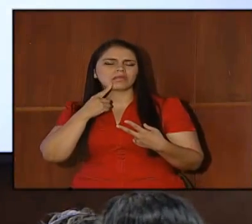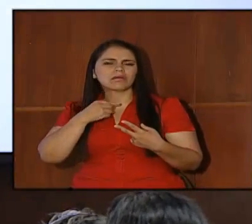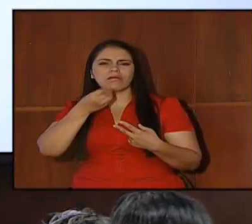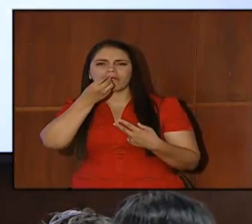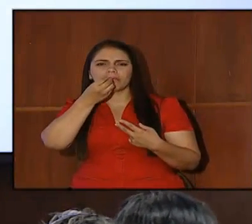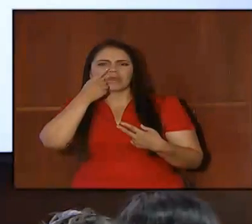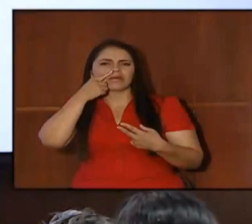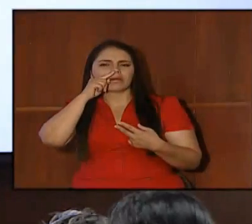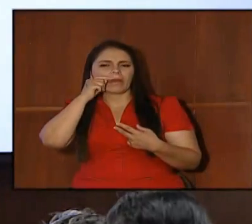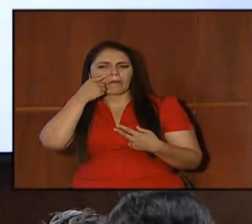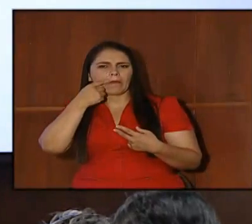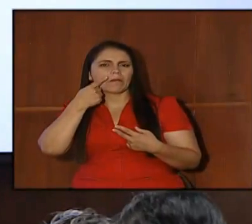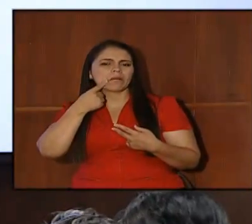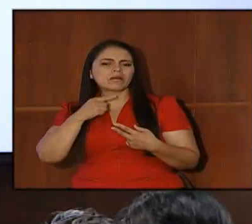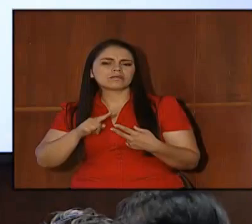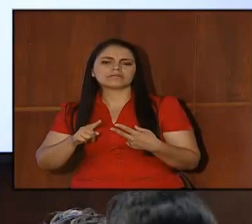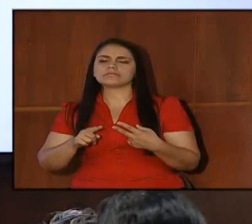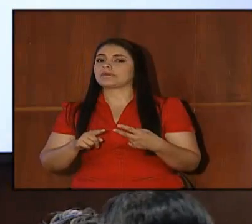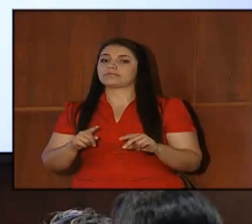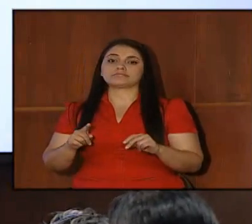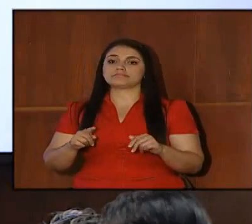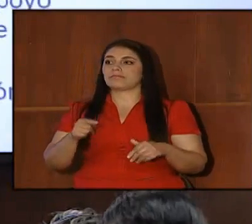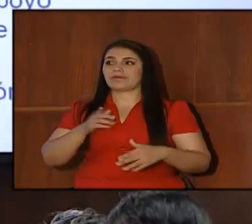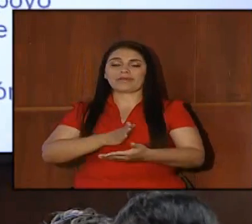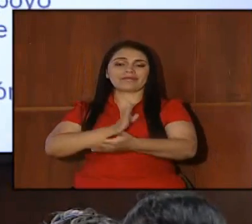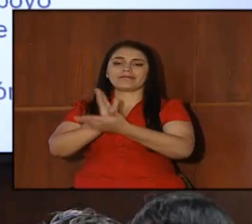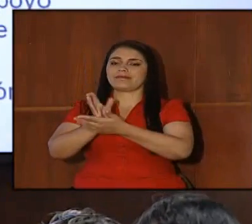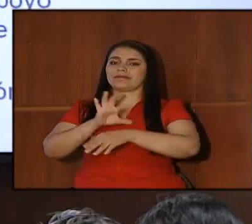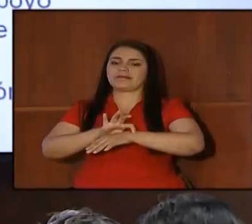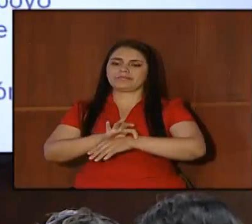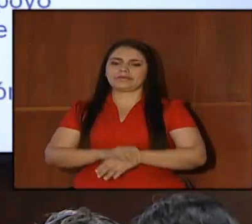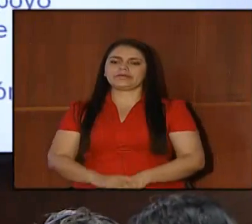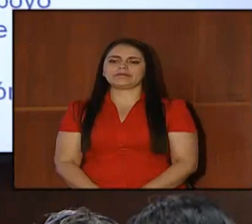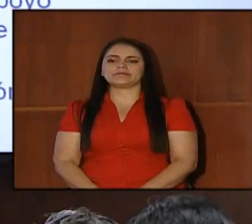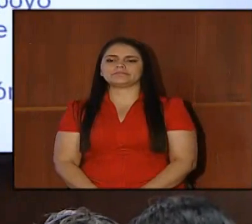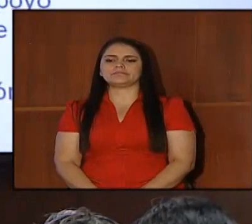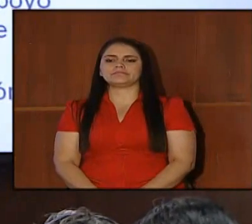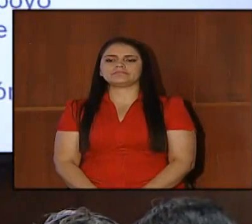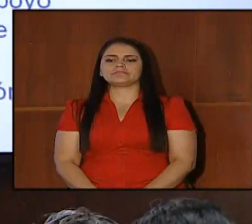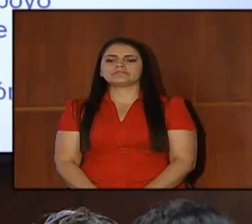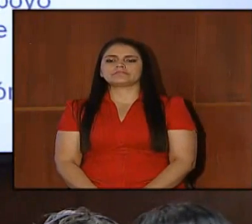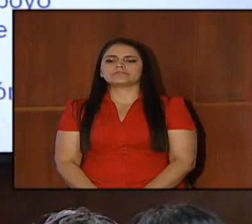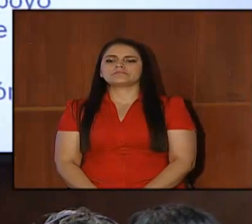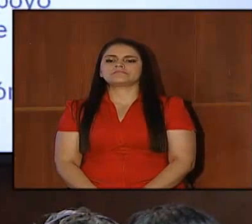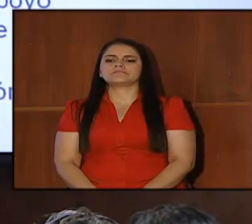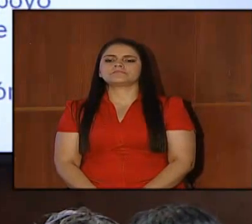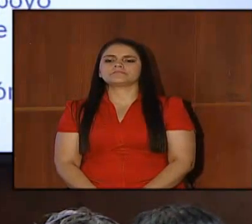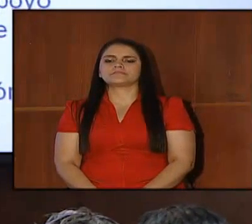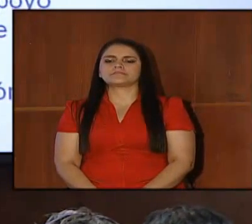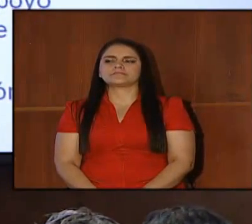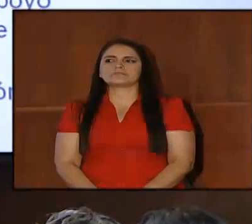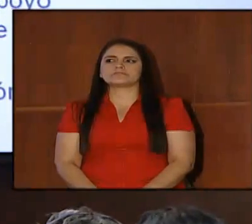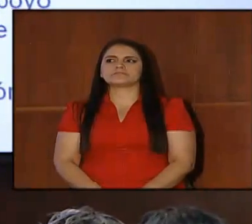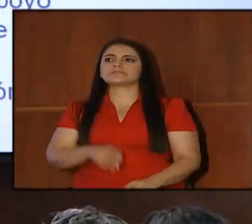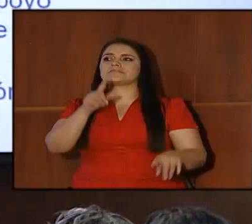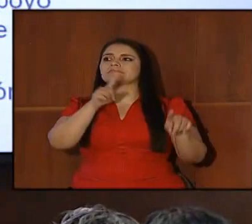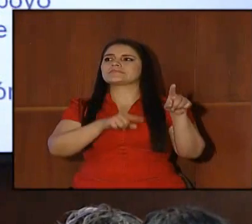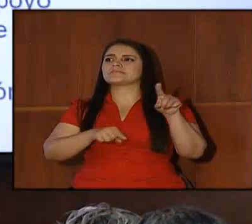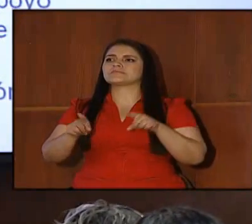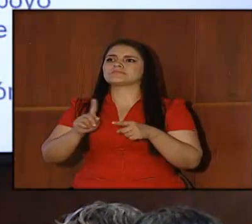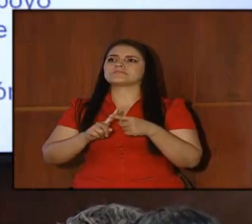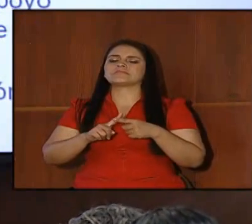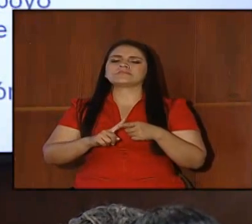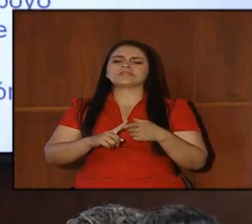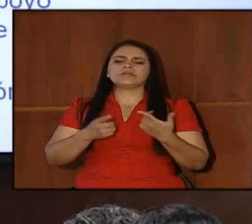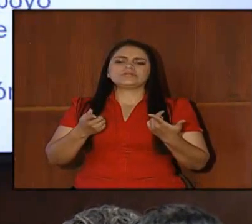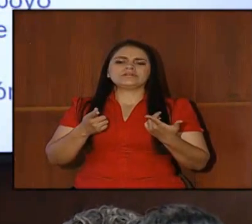tiene una traqueostomía, si le sale alimento por ahí, pues también deben consultar. Hay pacientes que se alimentan por